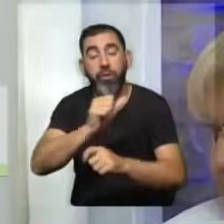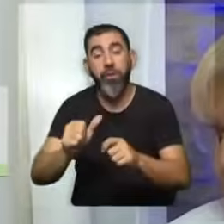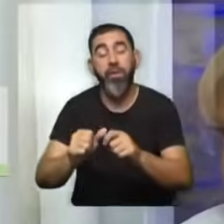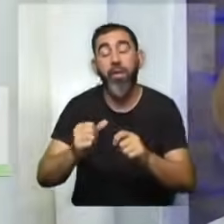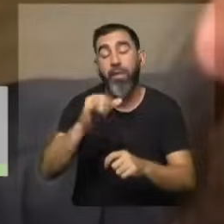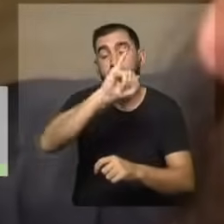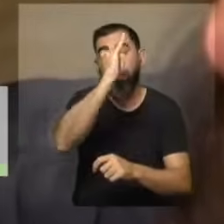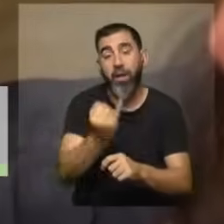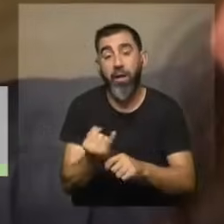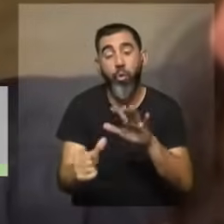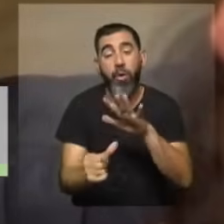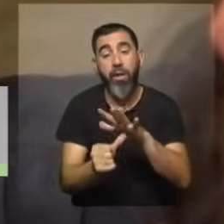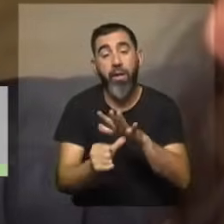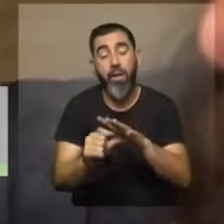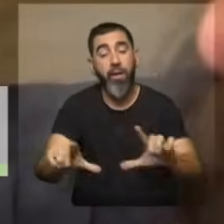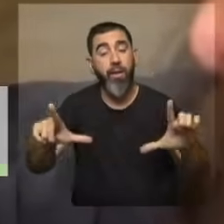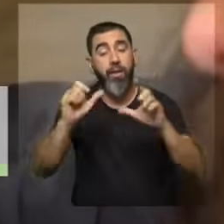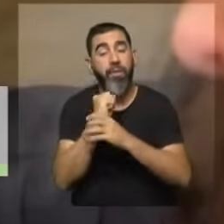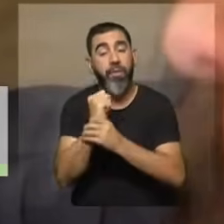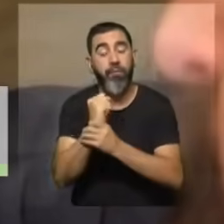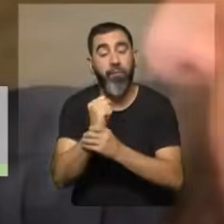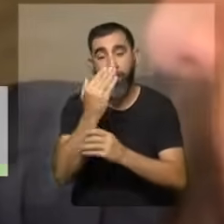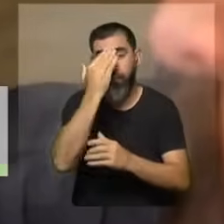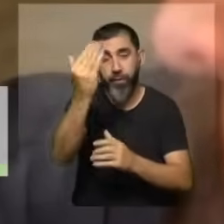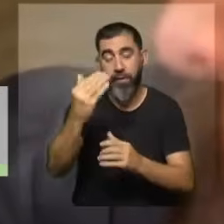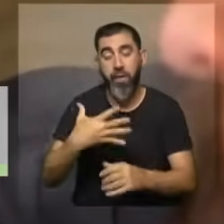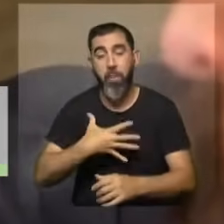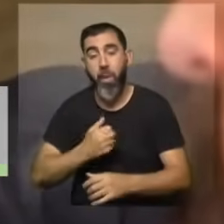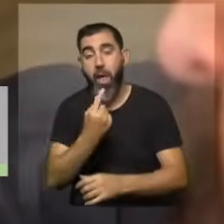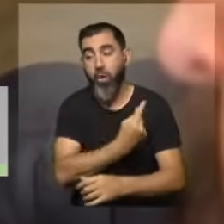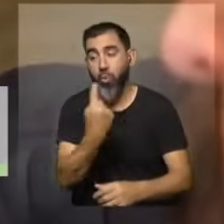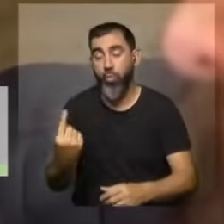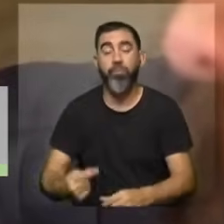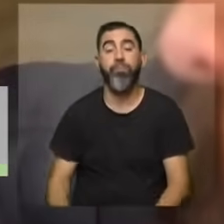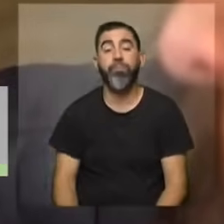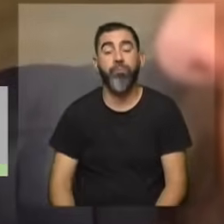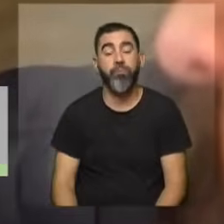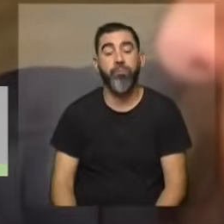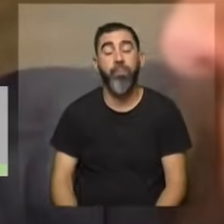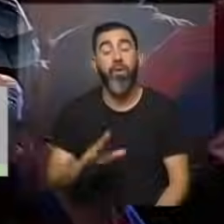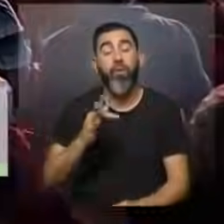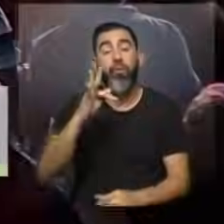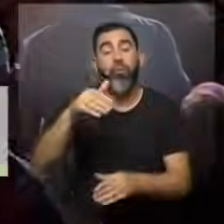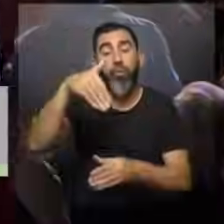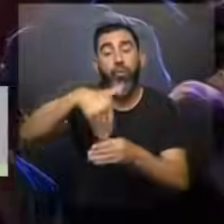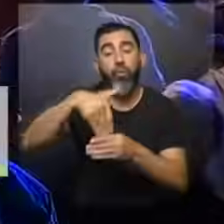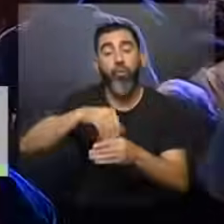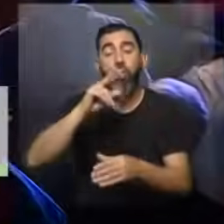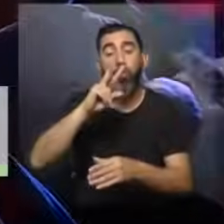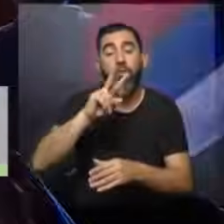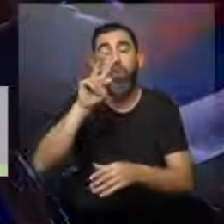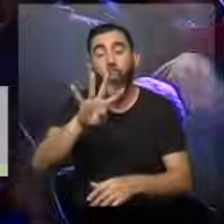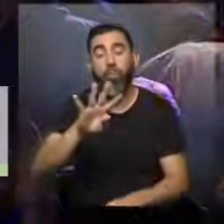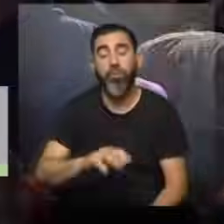Álvaro Delgado son los candidatos preferidos en el frente amplio y en el Partido Nacional de Cara a las elecciones de